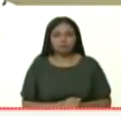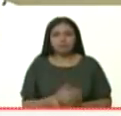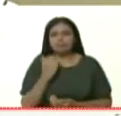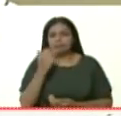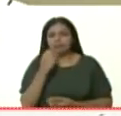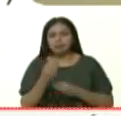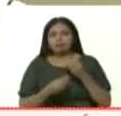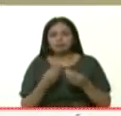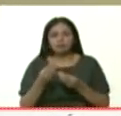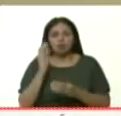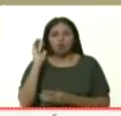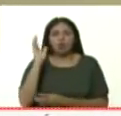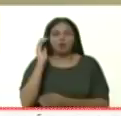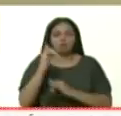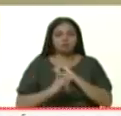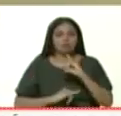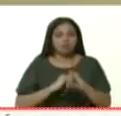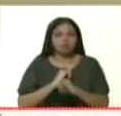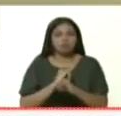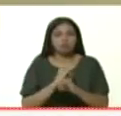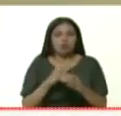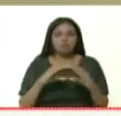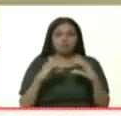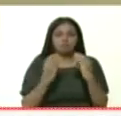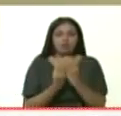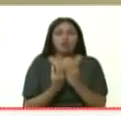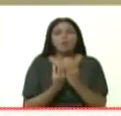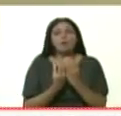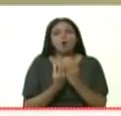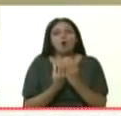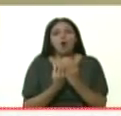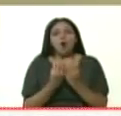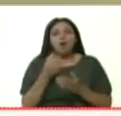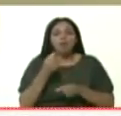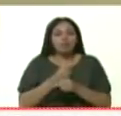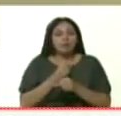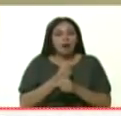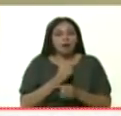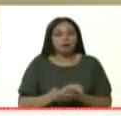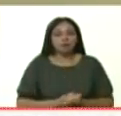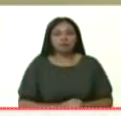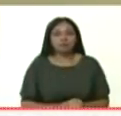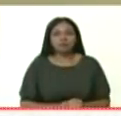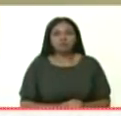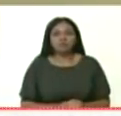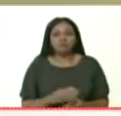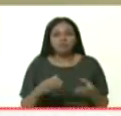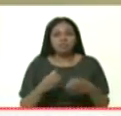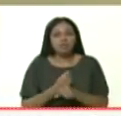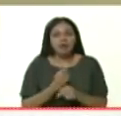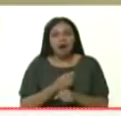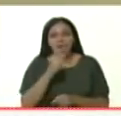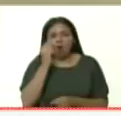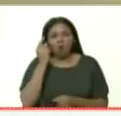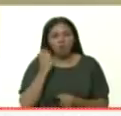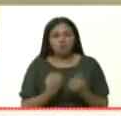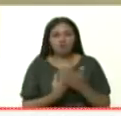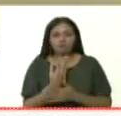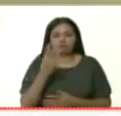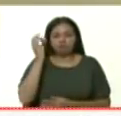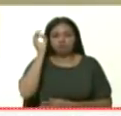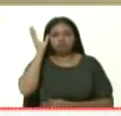Recientemente hicimos el Congreso Internacional de la Clase Obrera, de los trabajadores, de las trabajadoras. Y de ahí surgieron